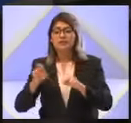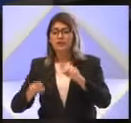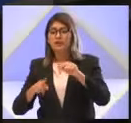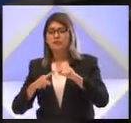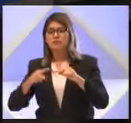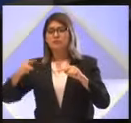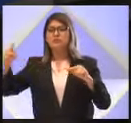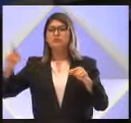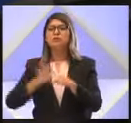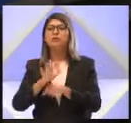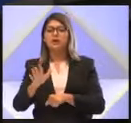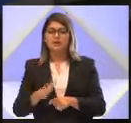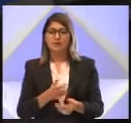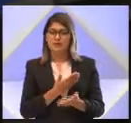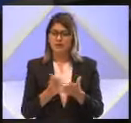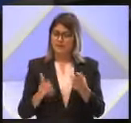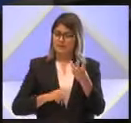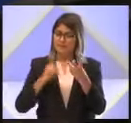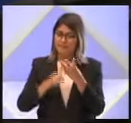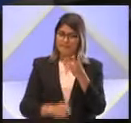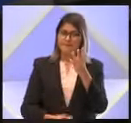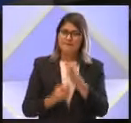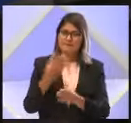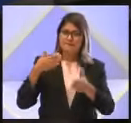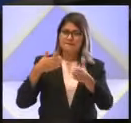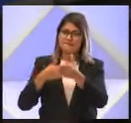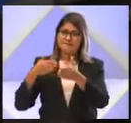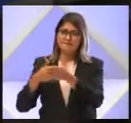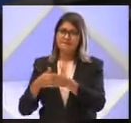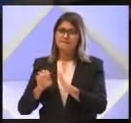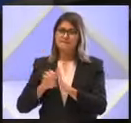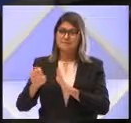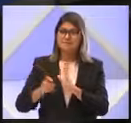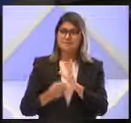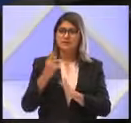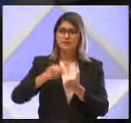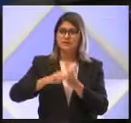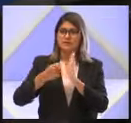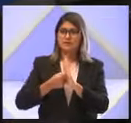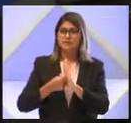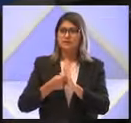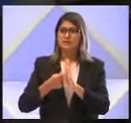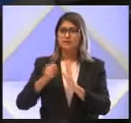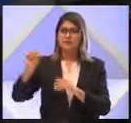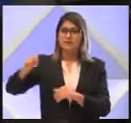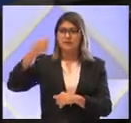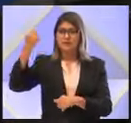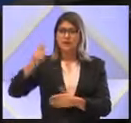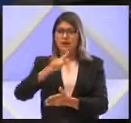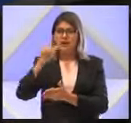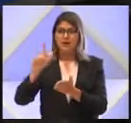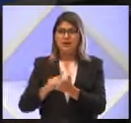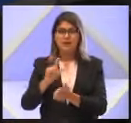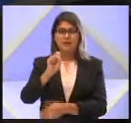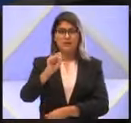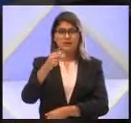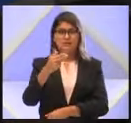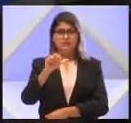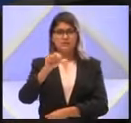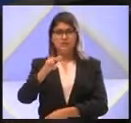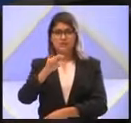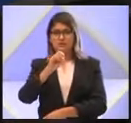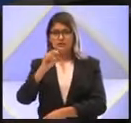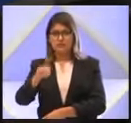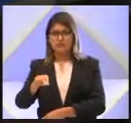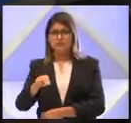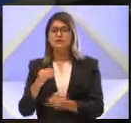tercero nuevos paradigmas si la innovación tecnológica empujado los límites de la ley de shannon también los hacedores